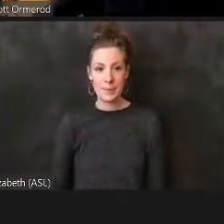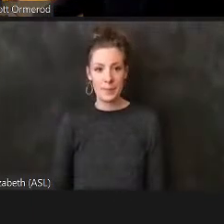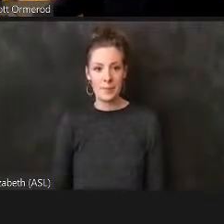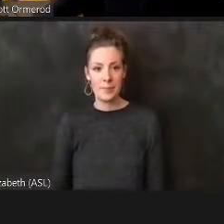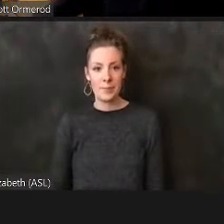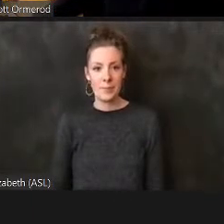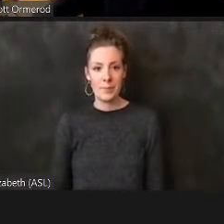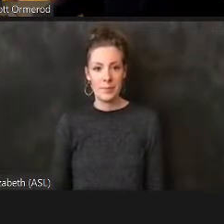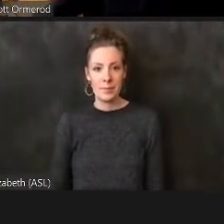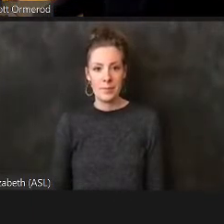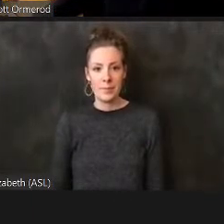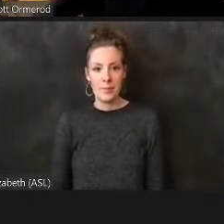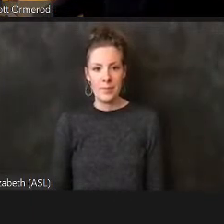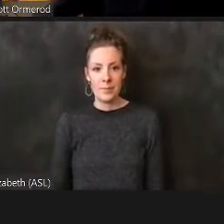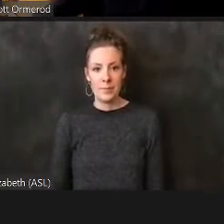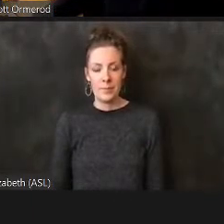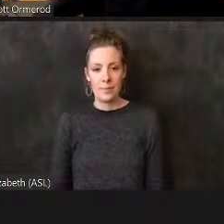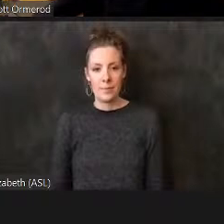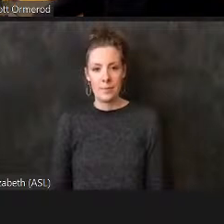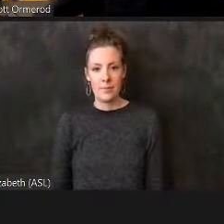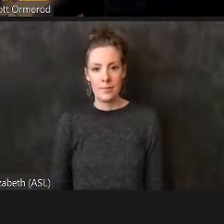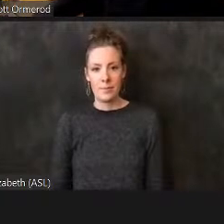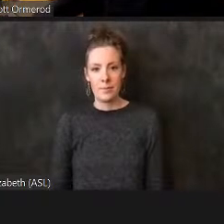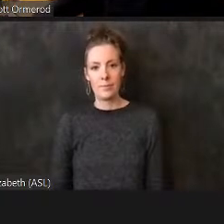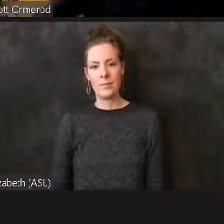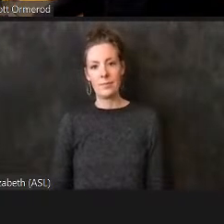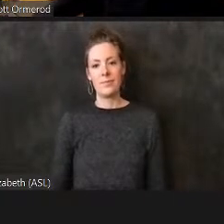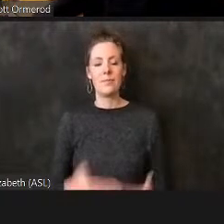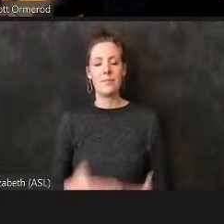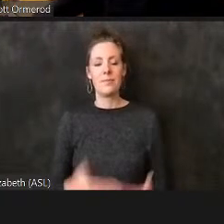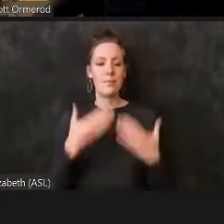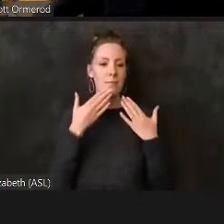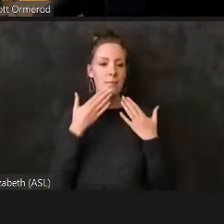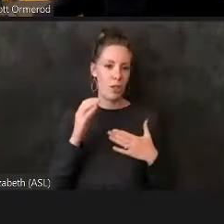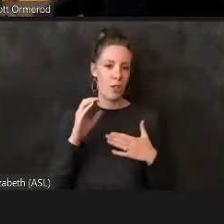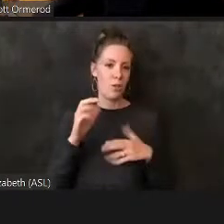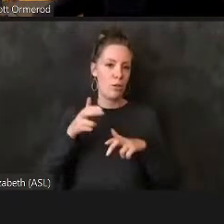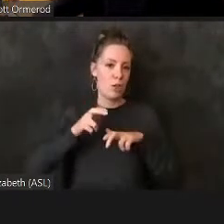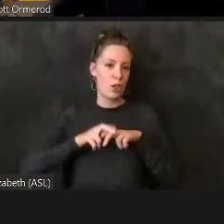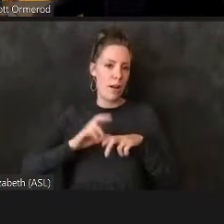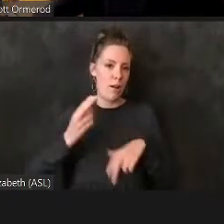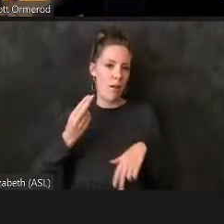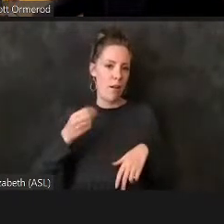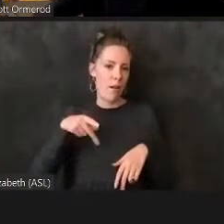pues, a Kersey, con sus Thank pensamientos you. De él. Gracias, Sr. Hopkins. Everyone's joining us